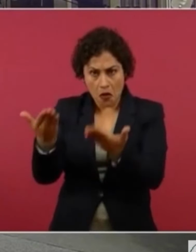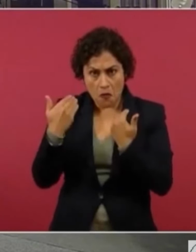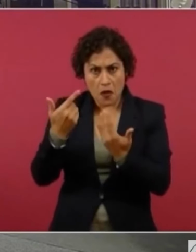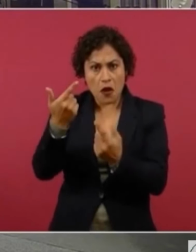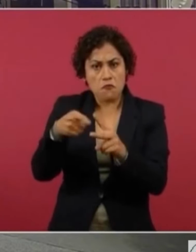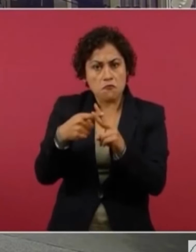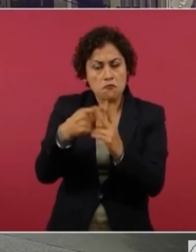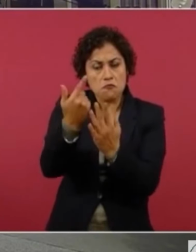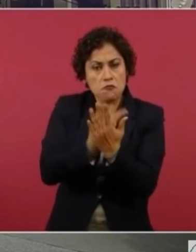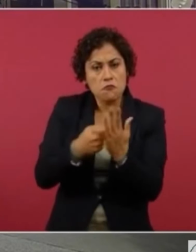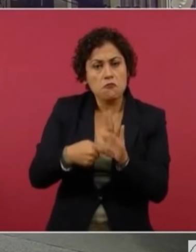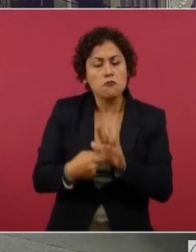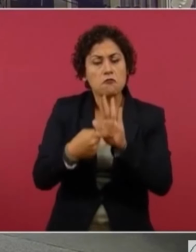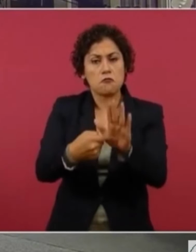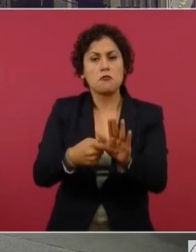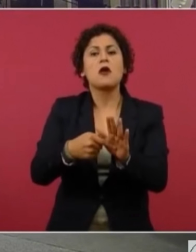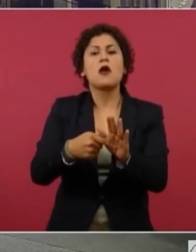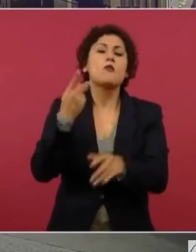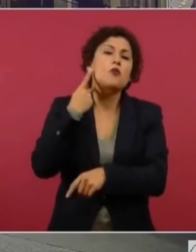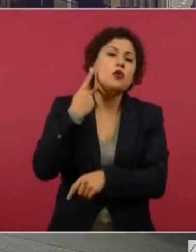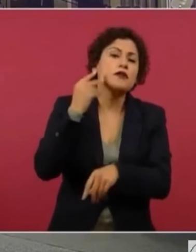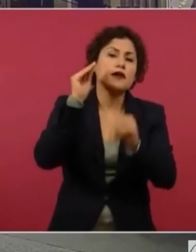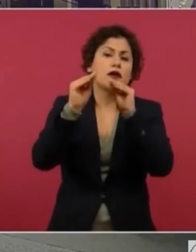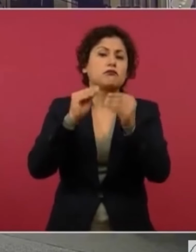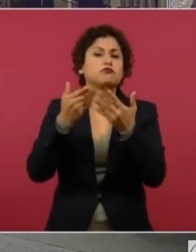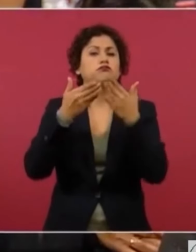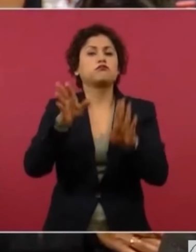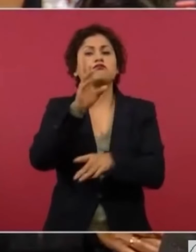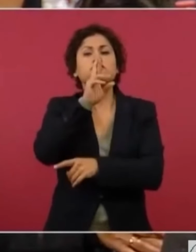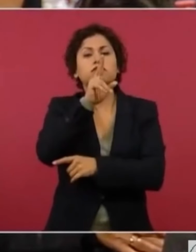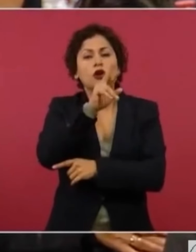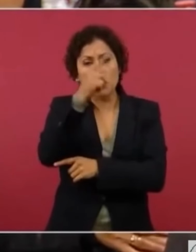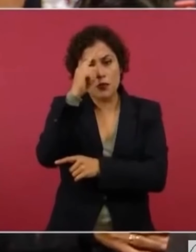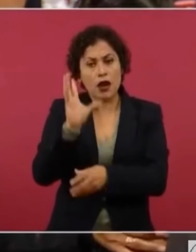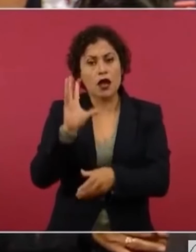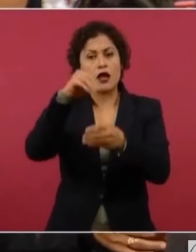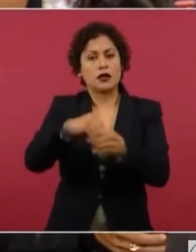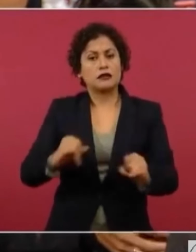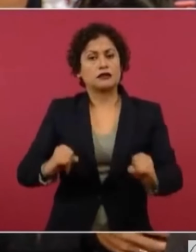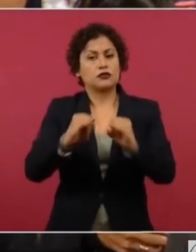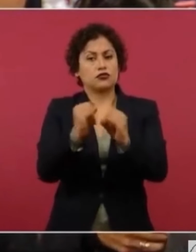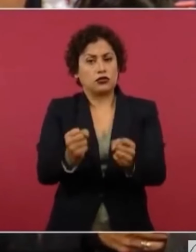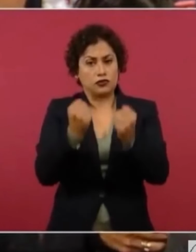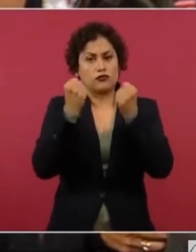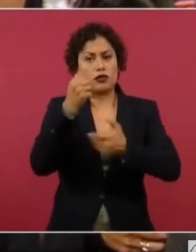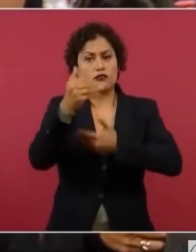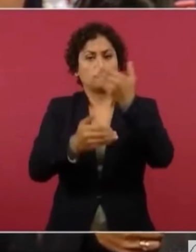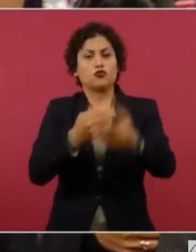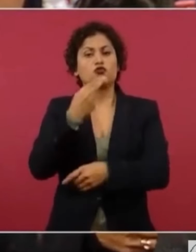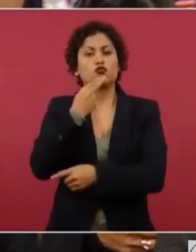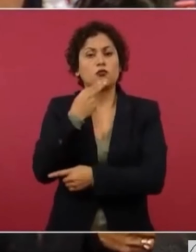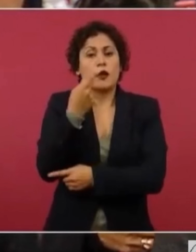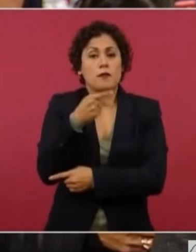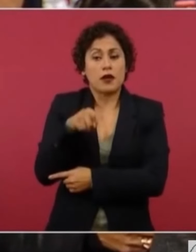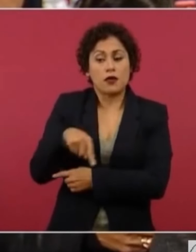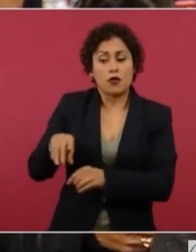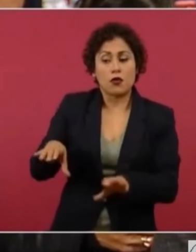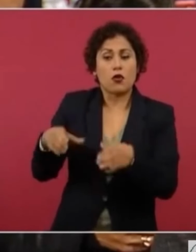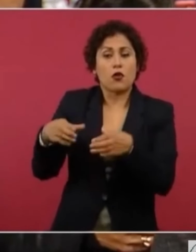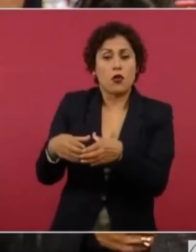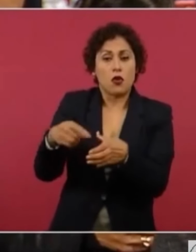construyan mejores políticas públicas, así tener instituciones fuertes que realmente sirvan. Pero paradójicamente estos órganos ciudadanos no